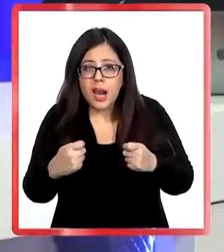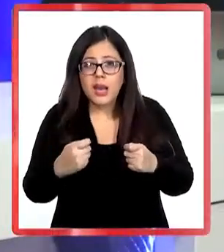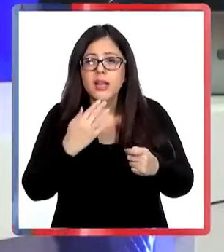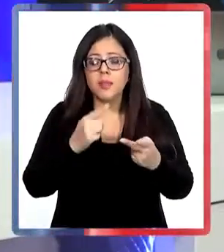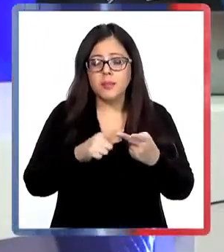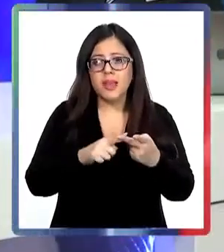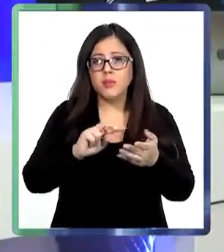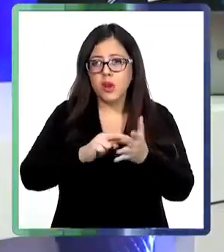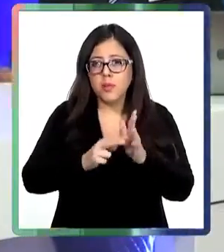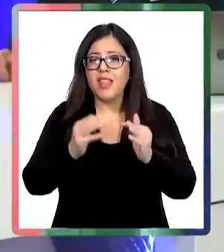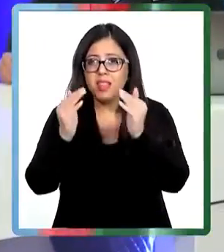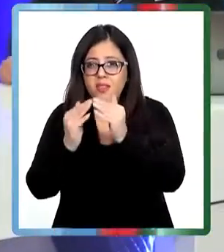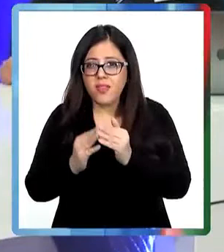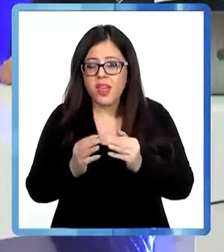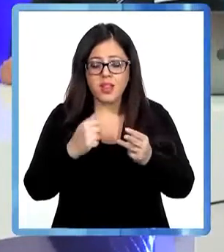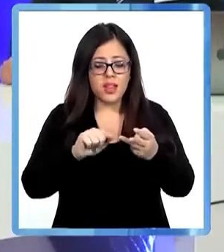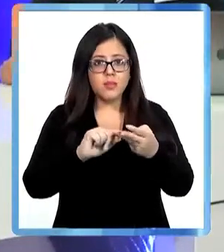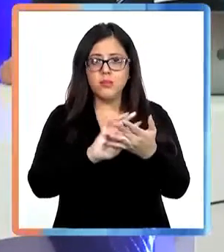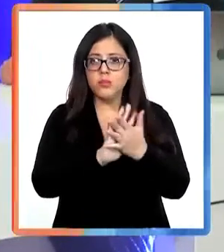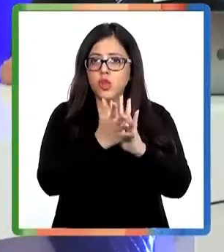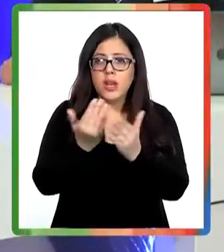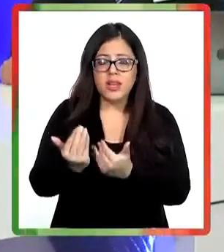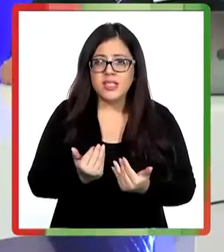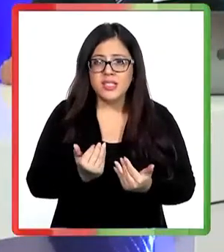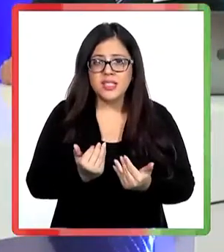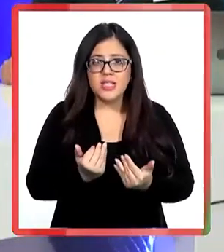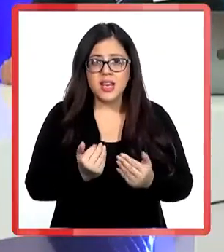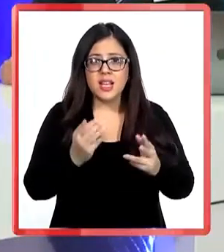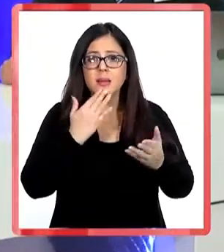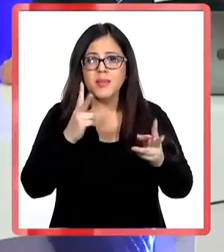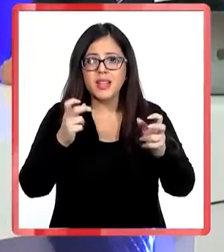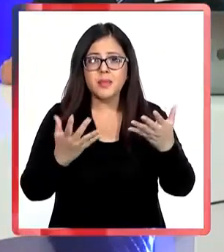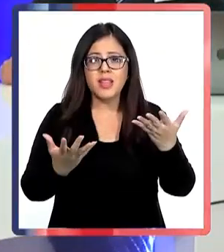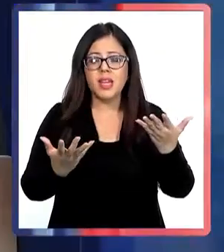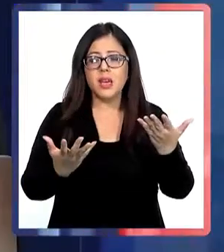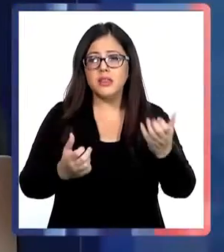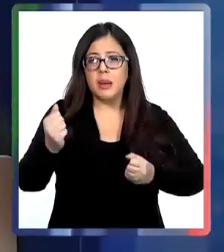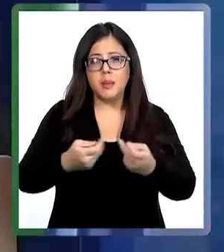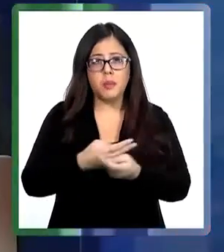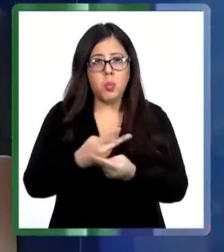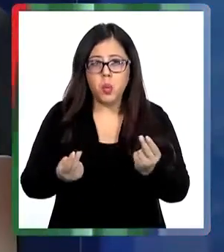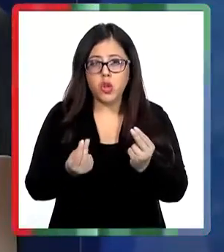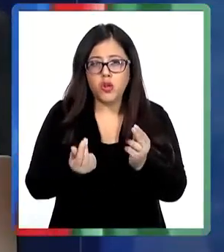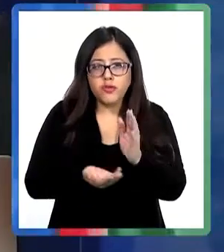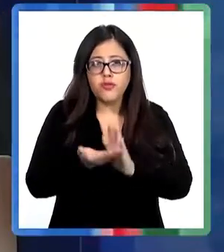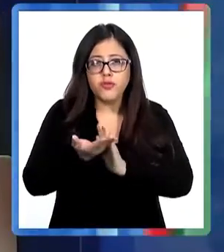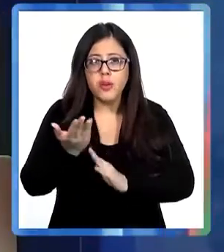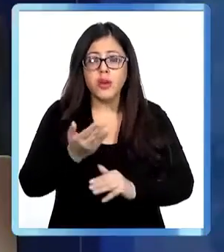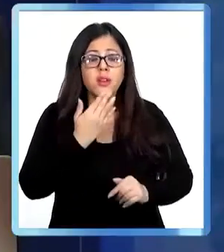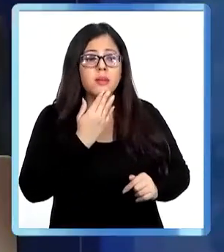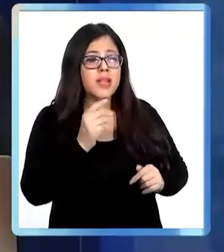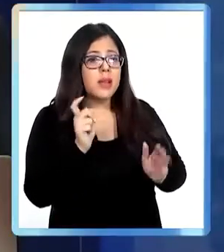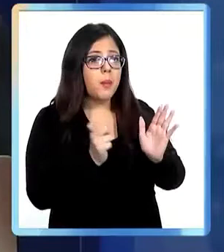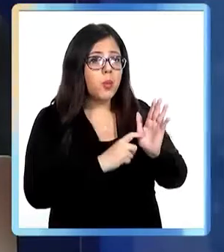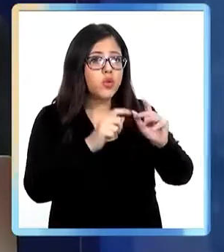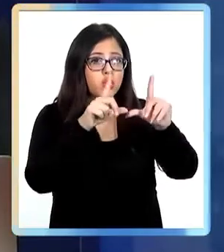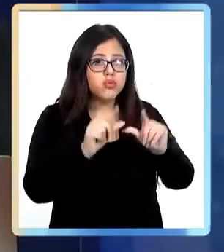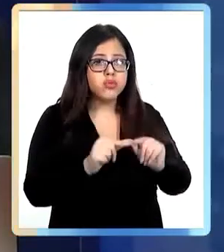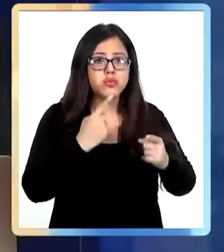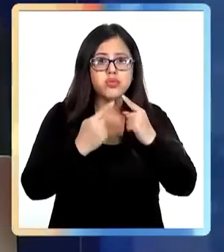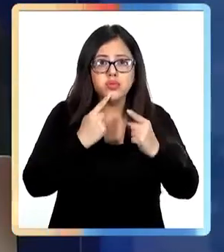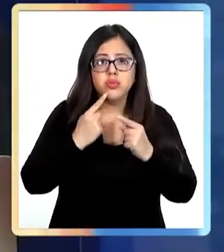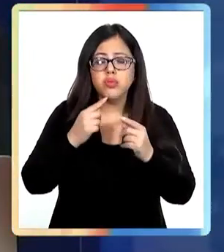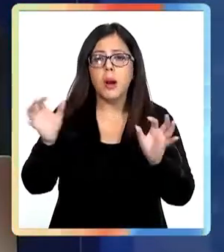de vivienda, todas las necesidades que el alza del precio del transporte colectivo, etcétera. Ha bajado mucho en las encuestas, lo atribuye